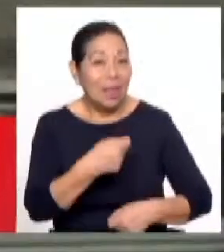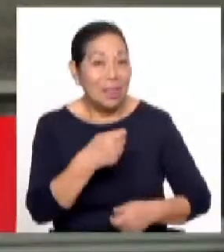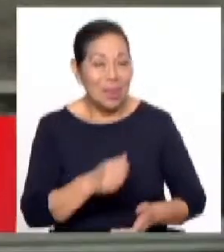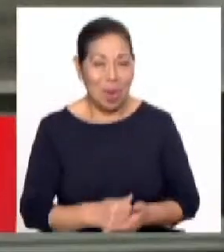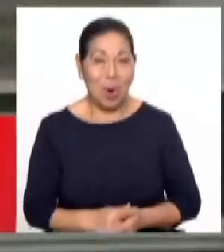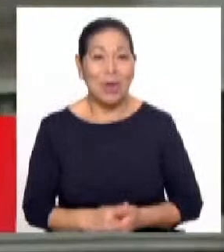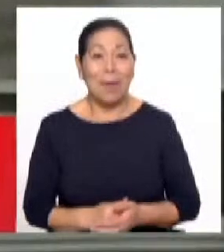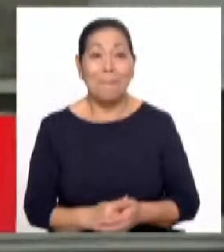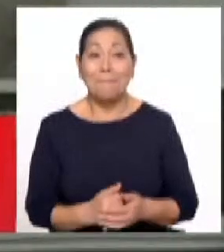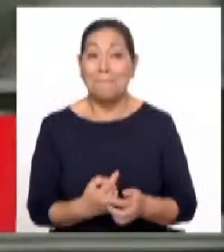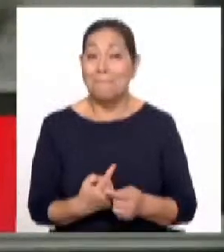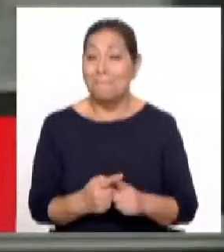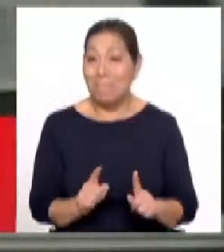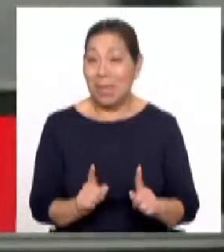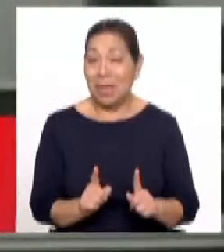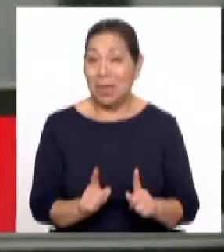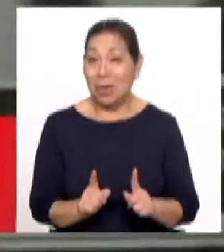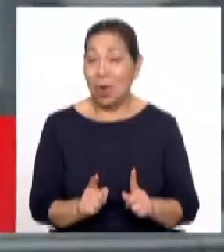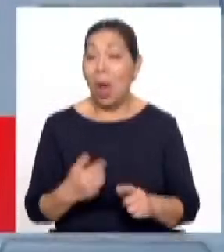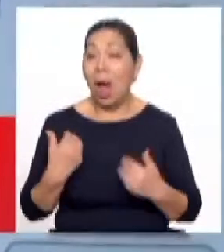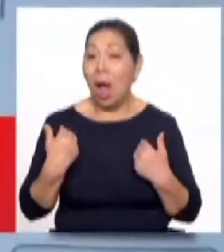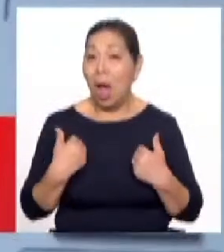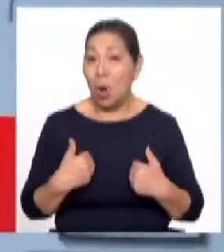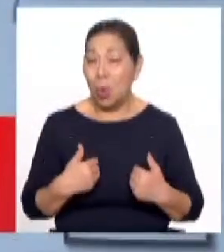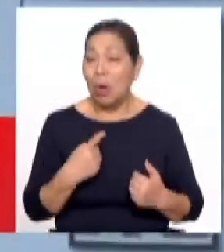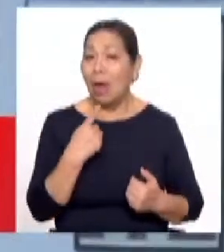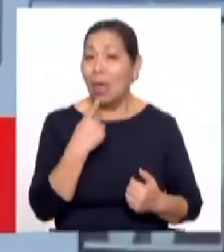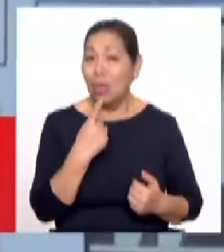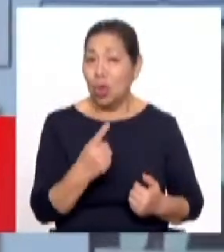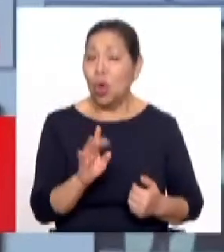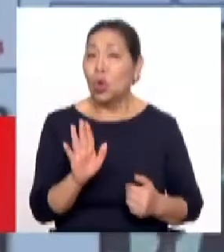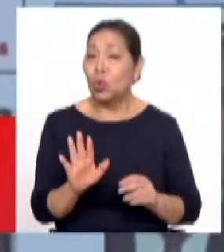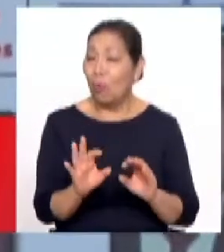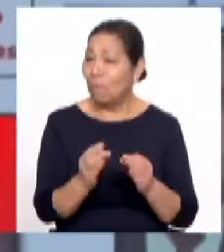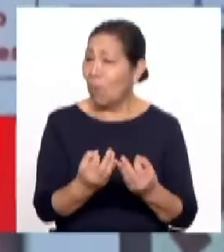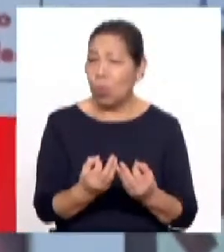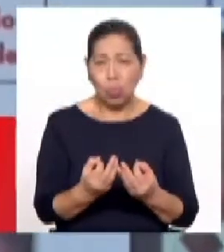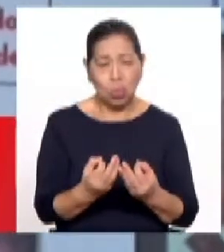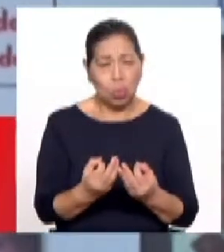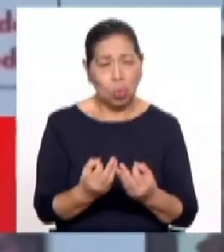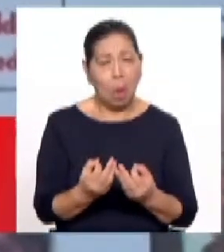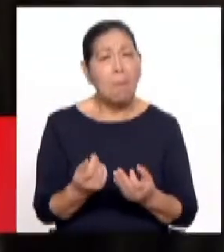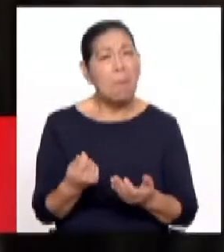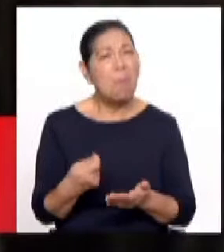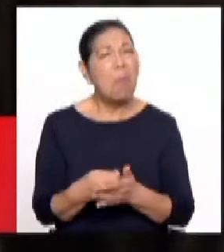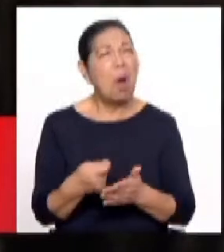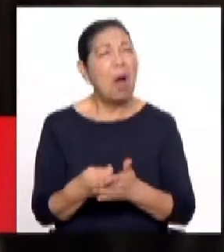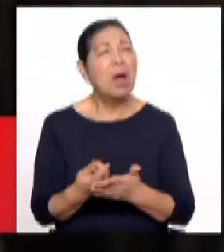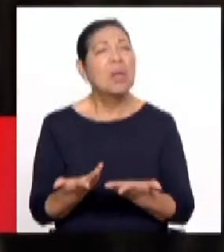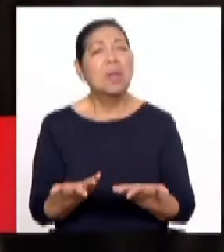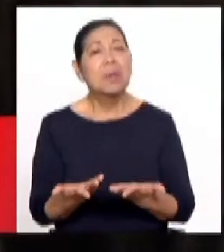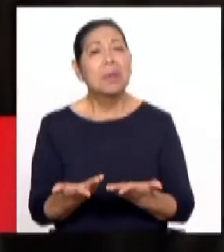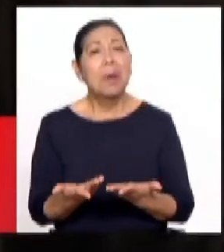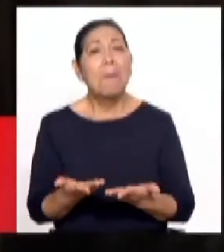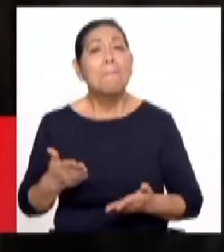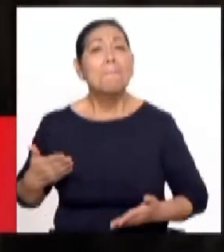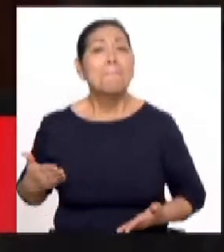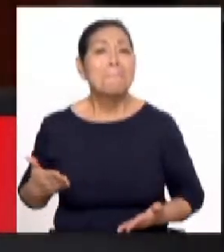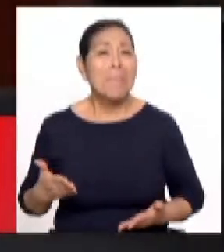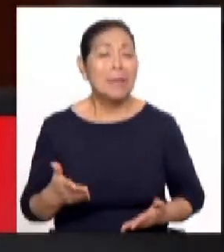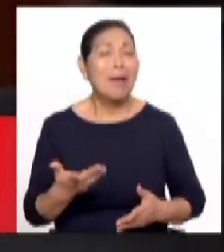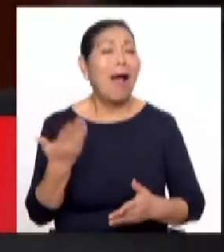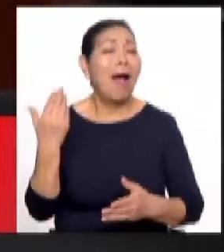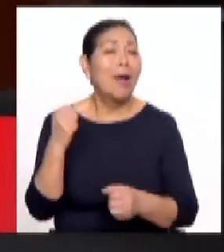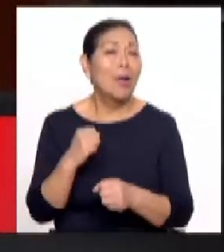drogas sin embargo su defensa siempre sostuvo que su familia amas fortuna con actividades pesqueras